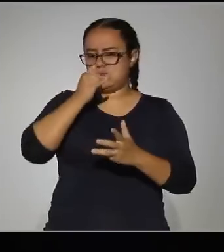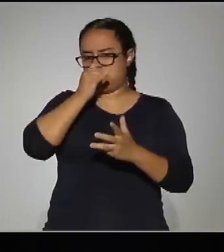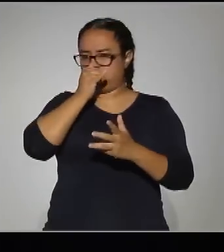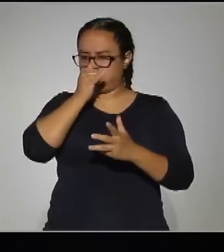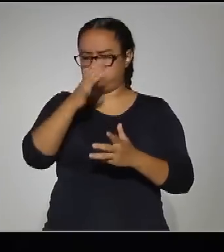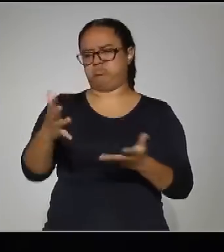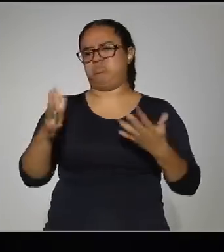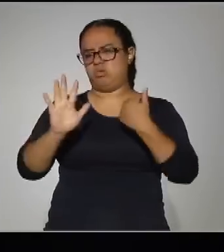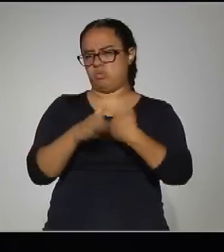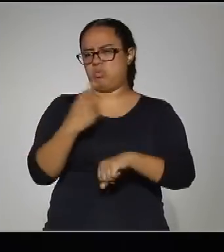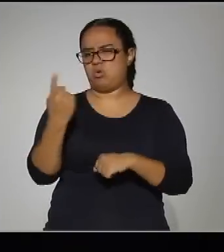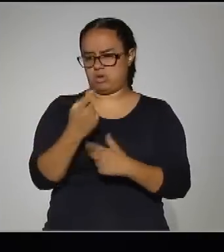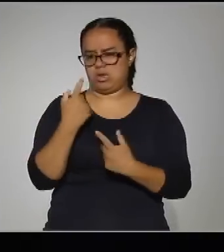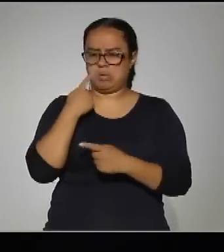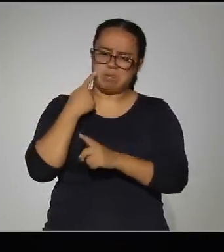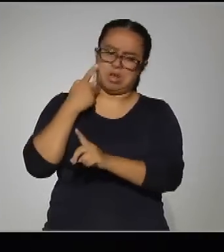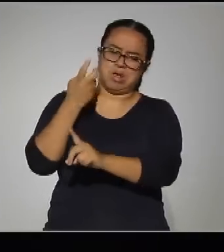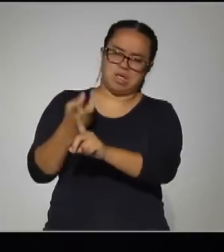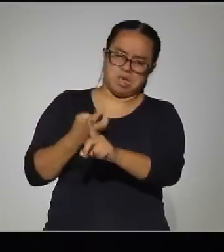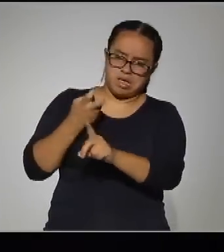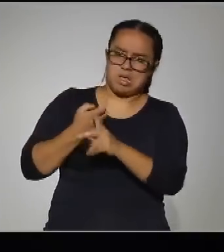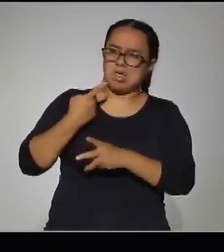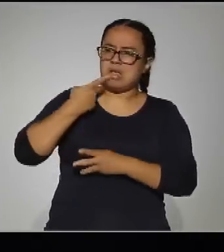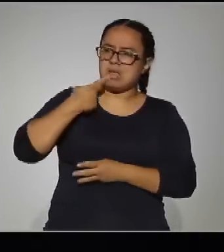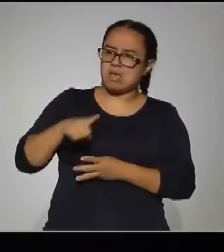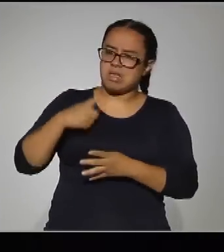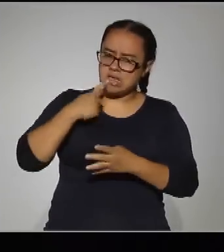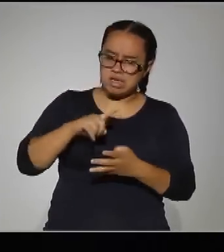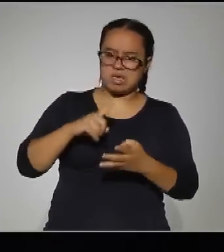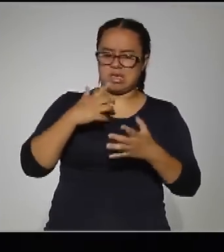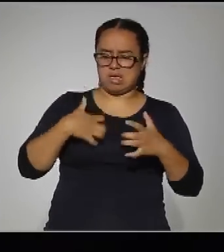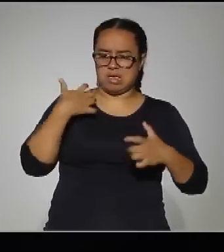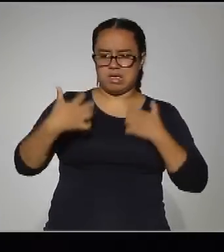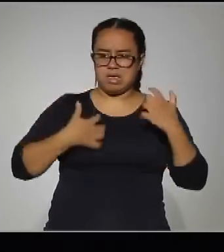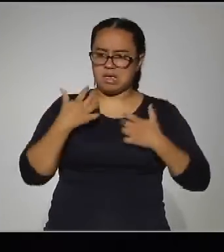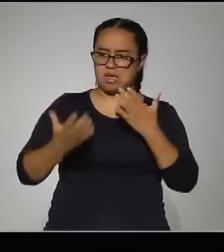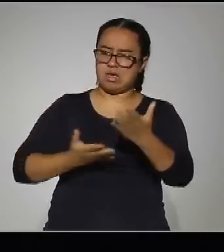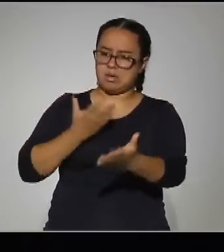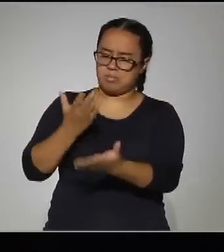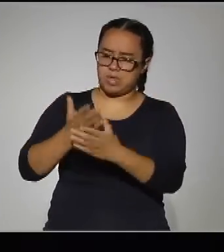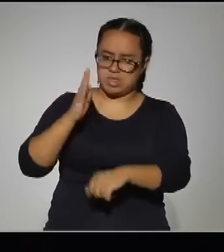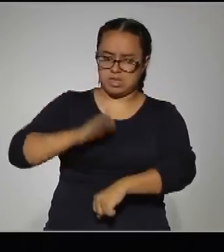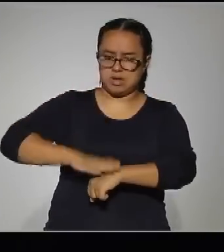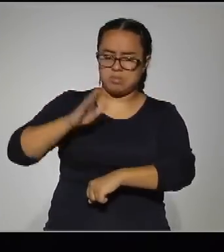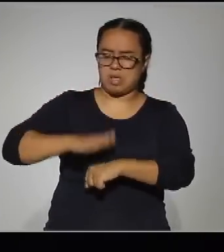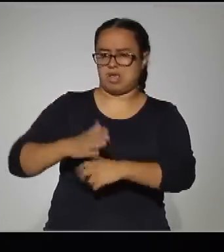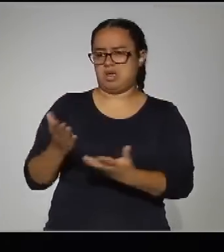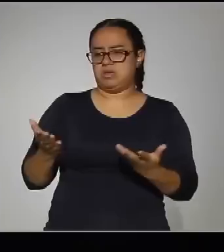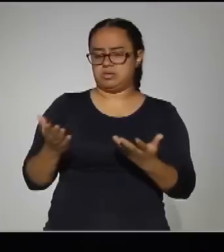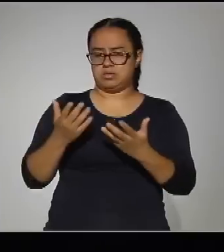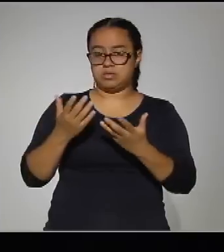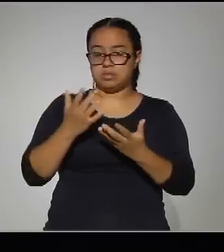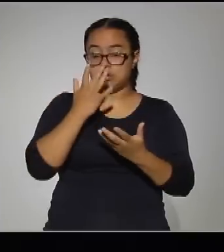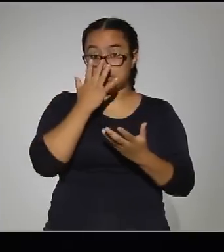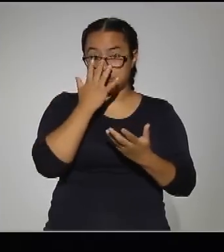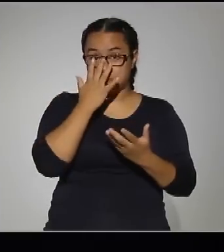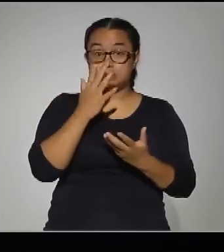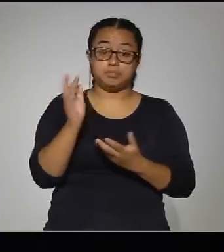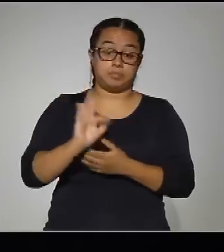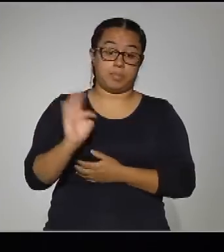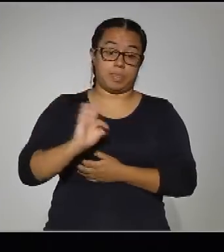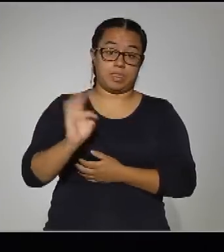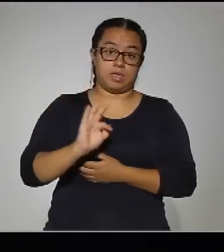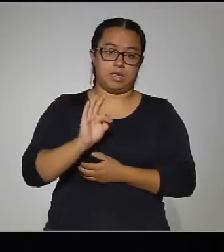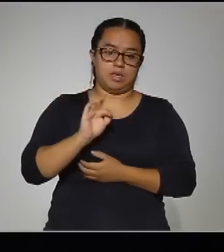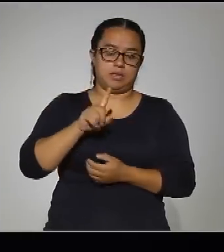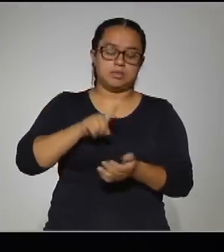reproches, de críticas, de quejas, ¿no? De exigencias, de demandas, que a lo mejor tienen como, digamos, como